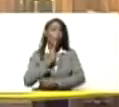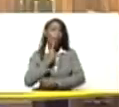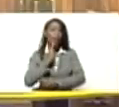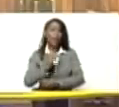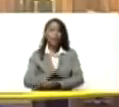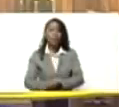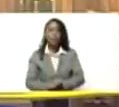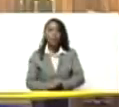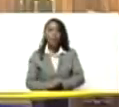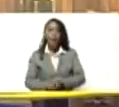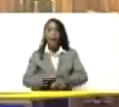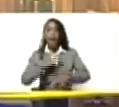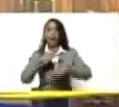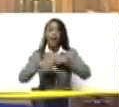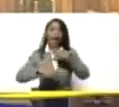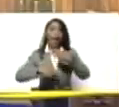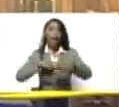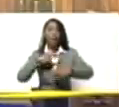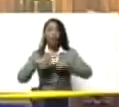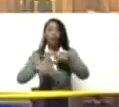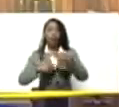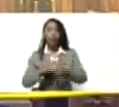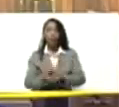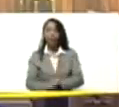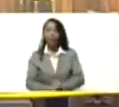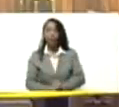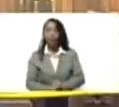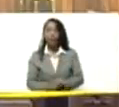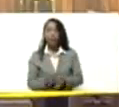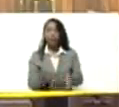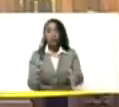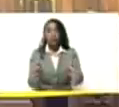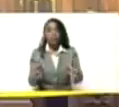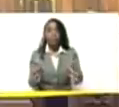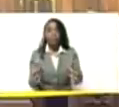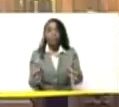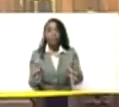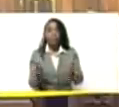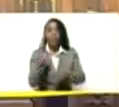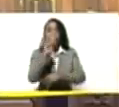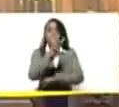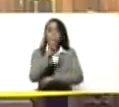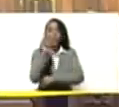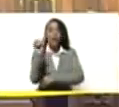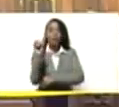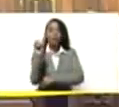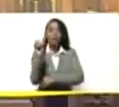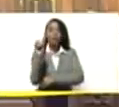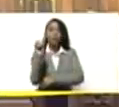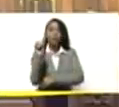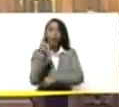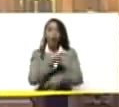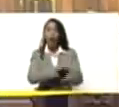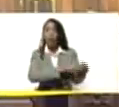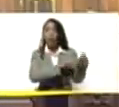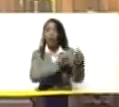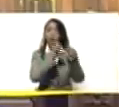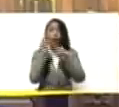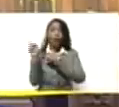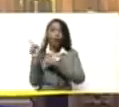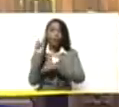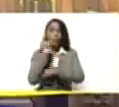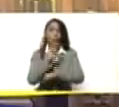quien le quitó el derecho al pueblo de venezuela para tener libertad económica libertad comercial y salir al mundo